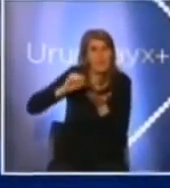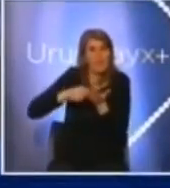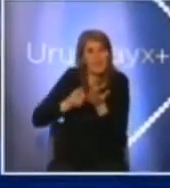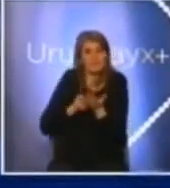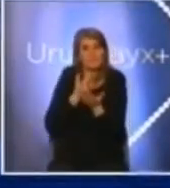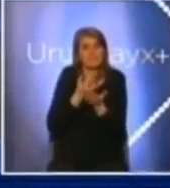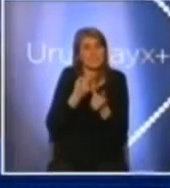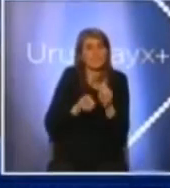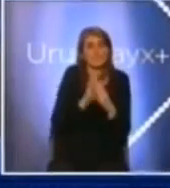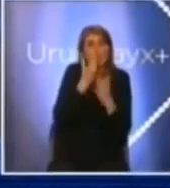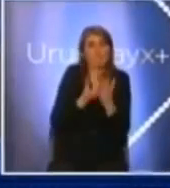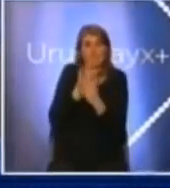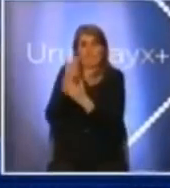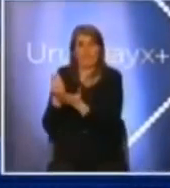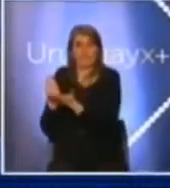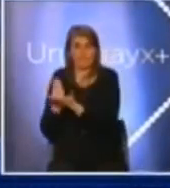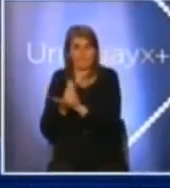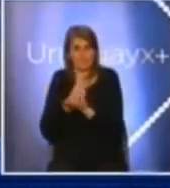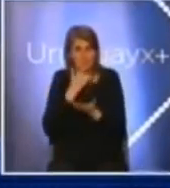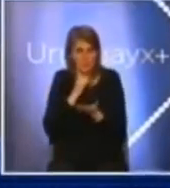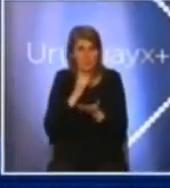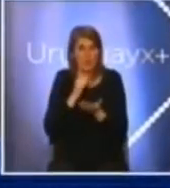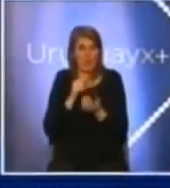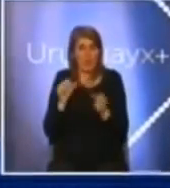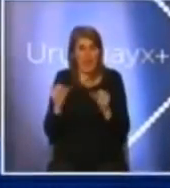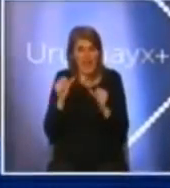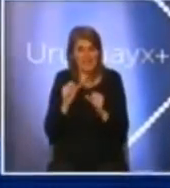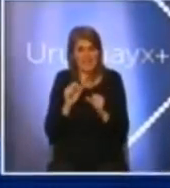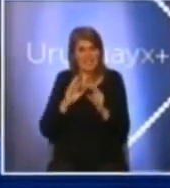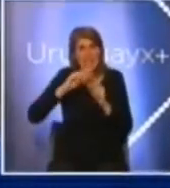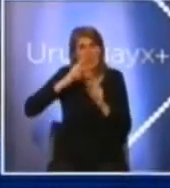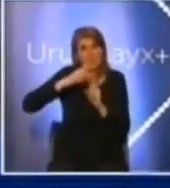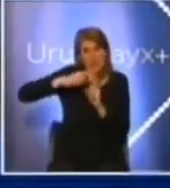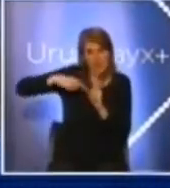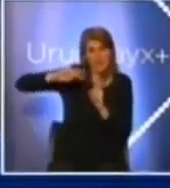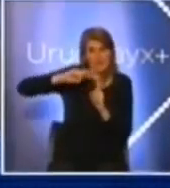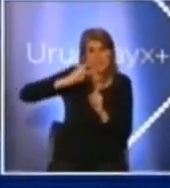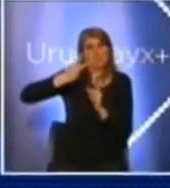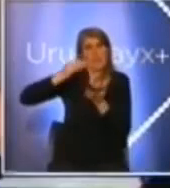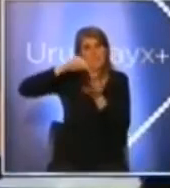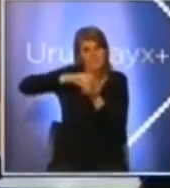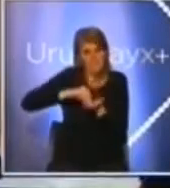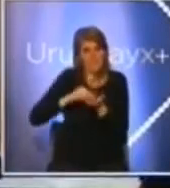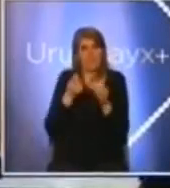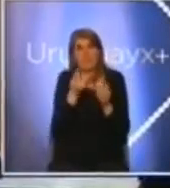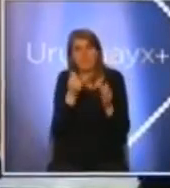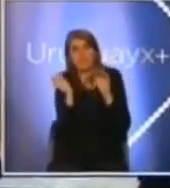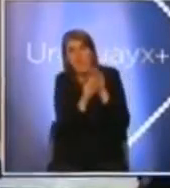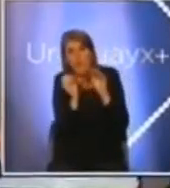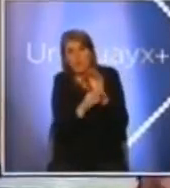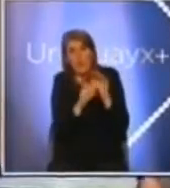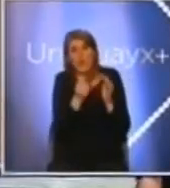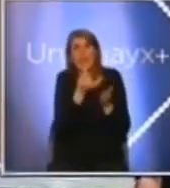para lo cual, uno, lanzaremos la segunda ronda del fondo Fiandra de capital de